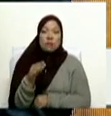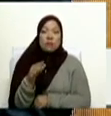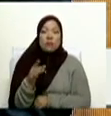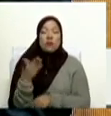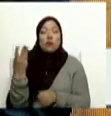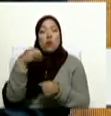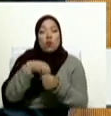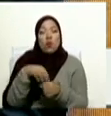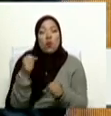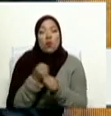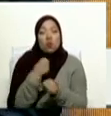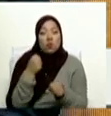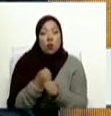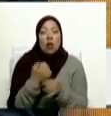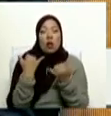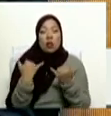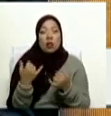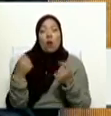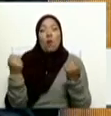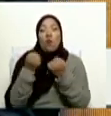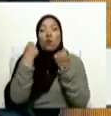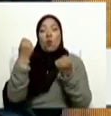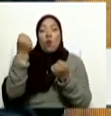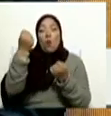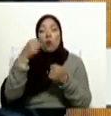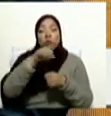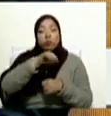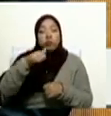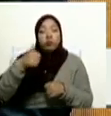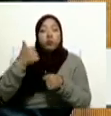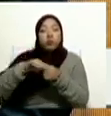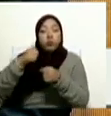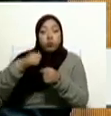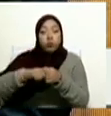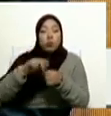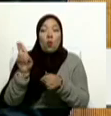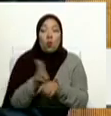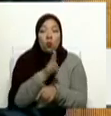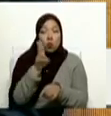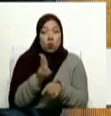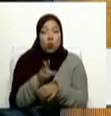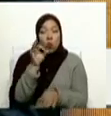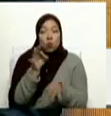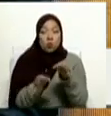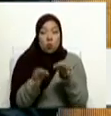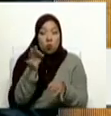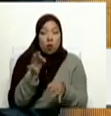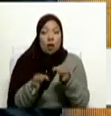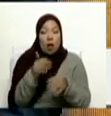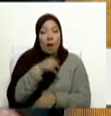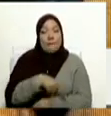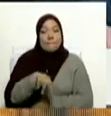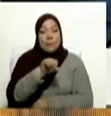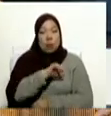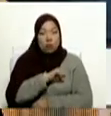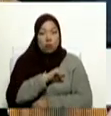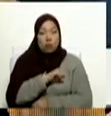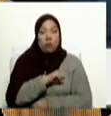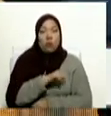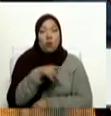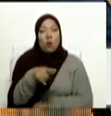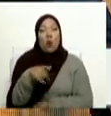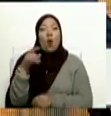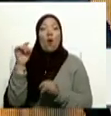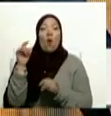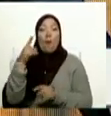contundente triunfo naval en la batalla naval del lago de Maracaibo puso en Jaque al ejército español La derrota realista en